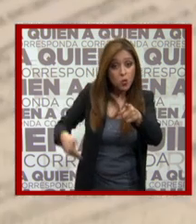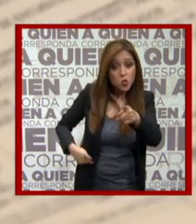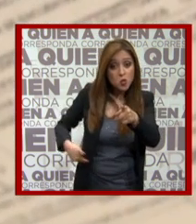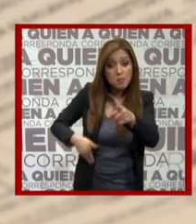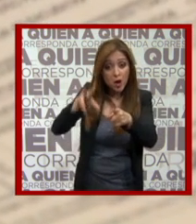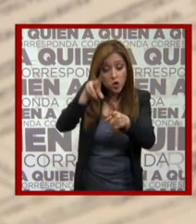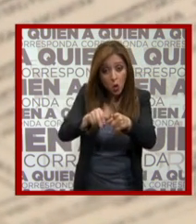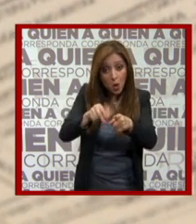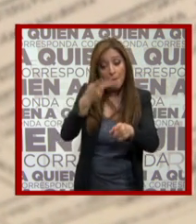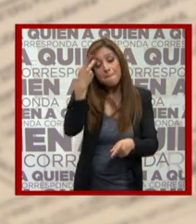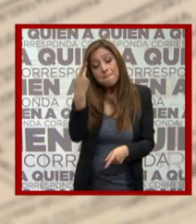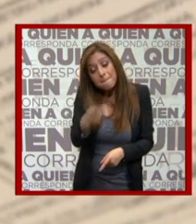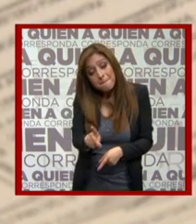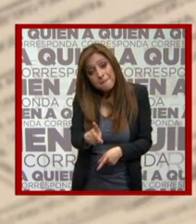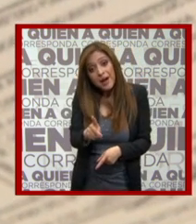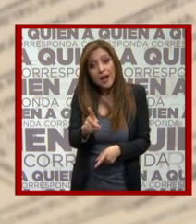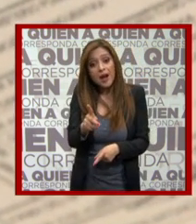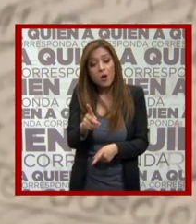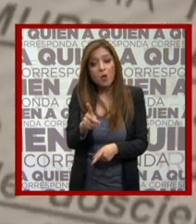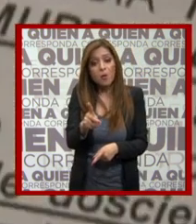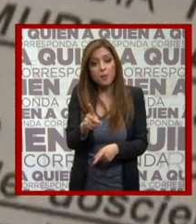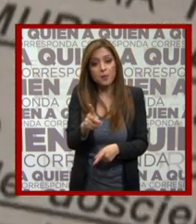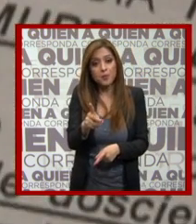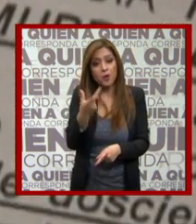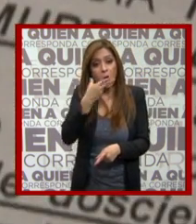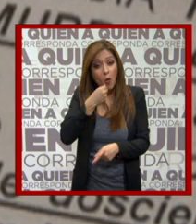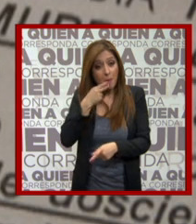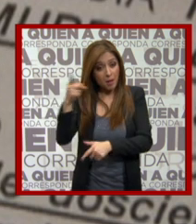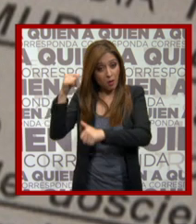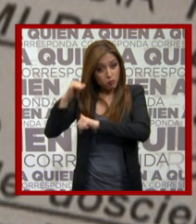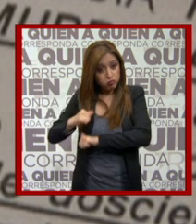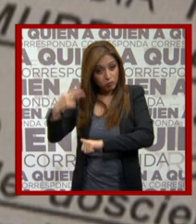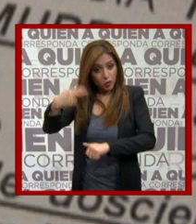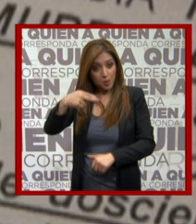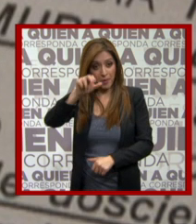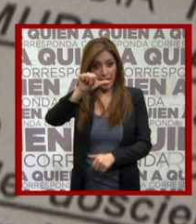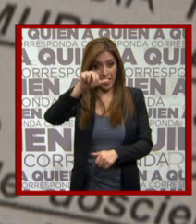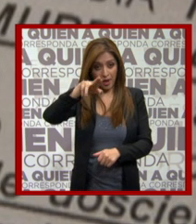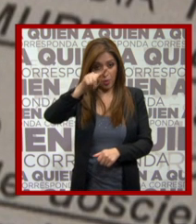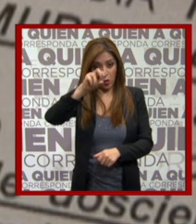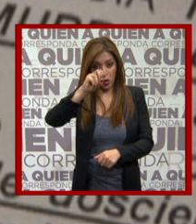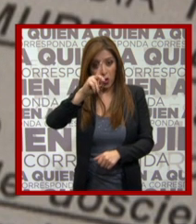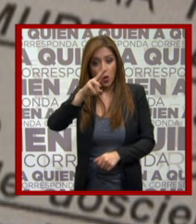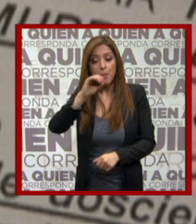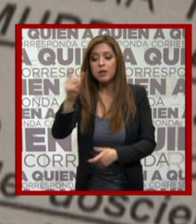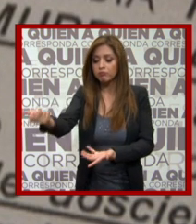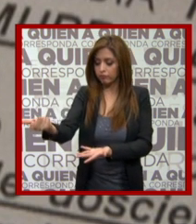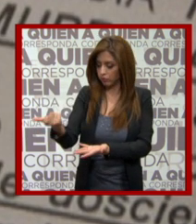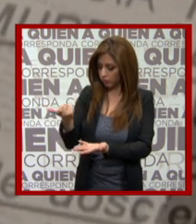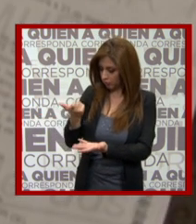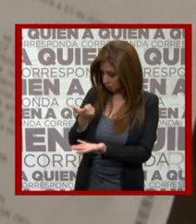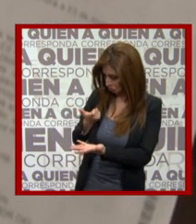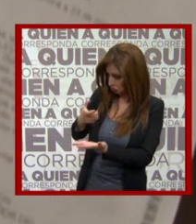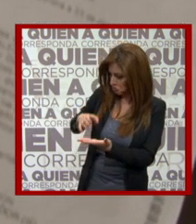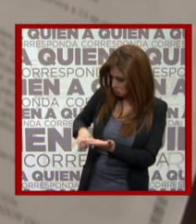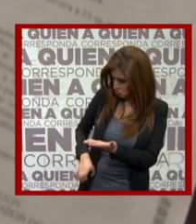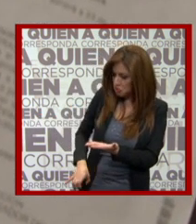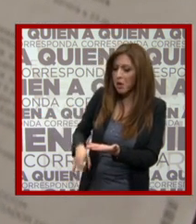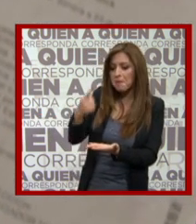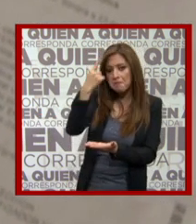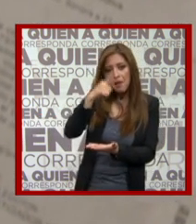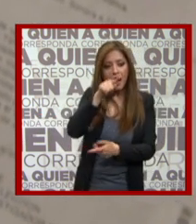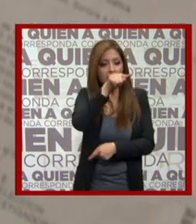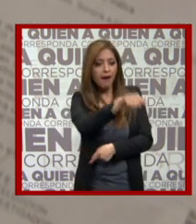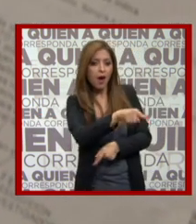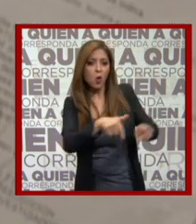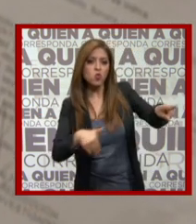responsabilidad. Sin embargo, y debido a que el encargado de la zona en cuestión, Antonio Dumers, aceptó un dinero del otro conductor para dejarlo a él